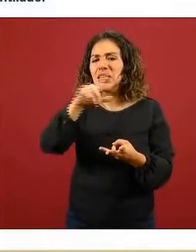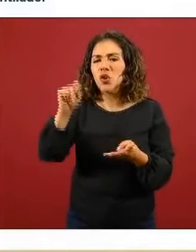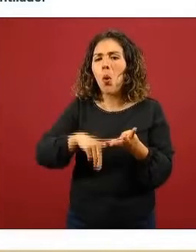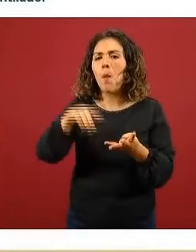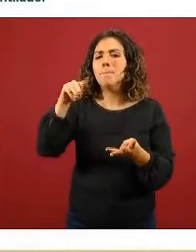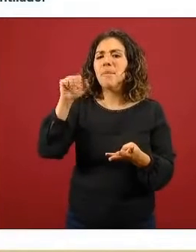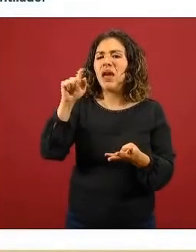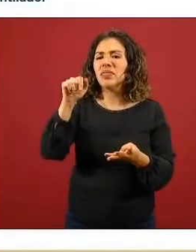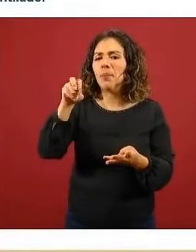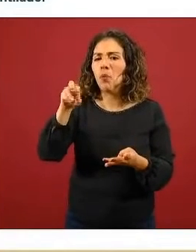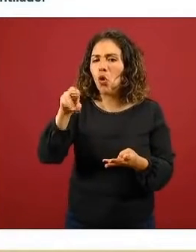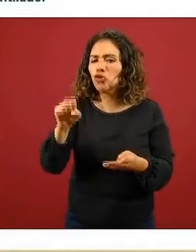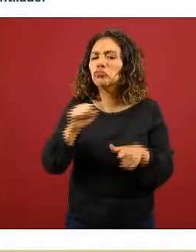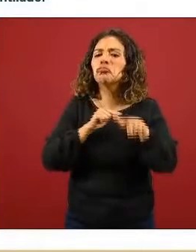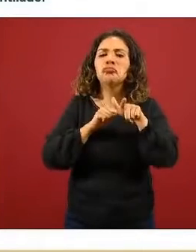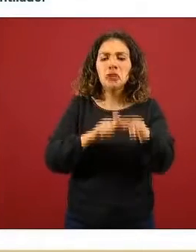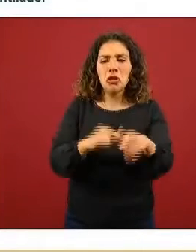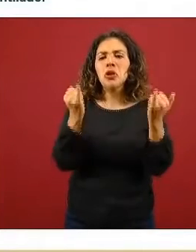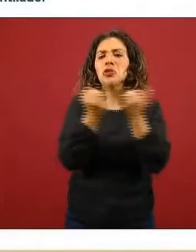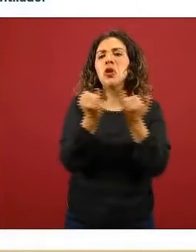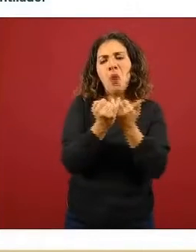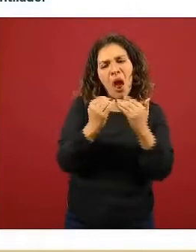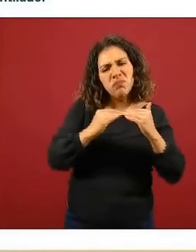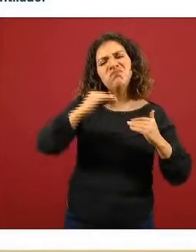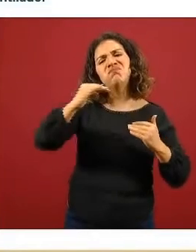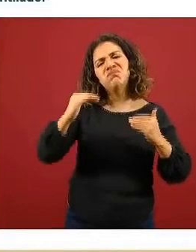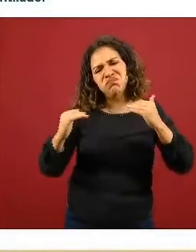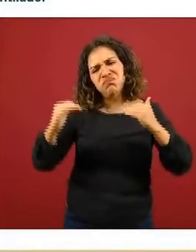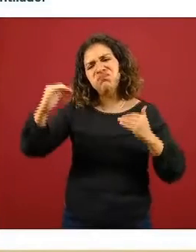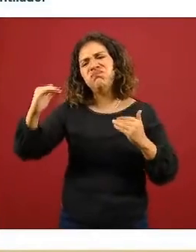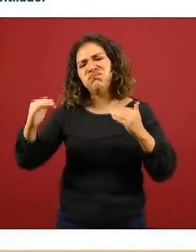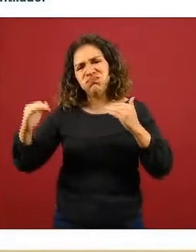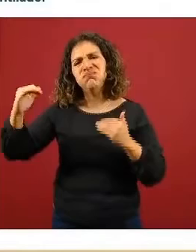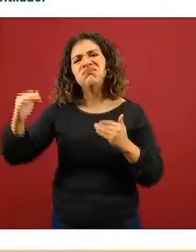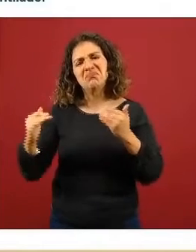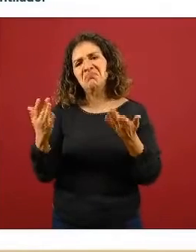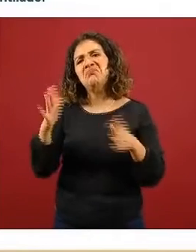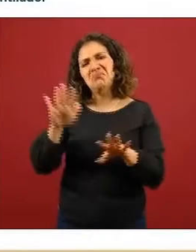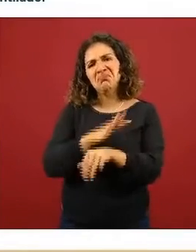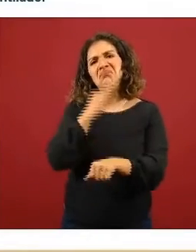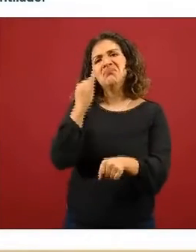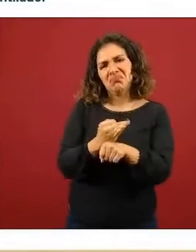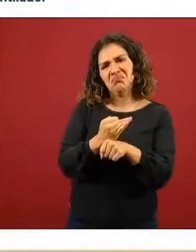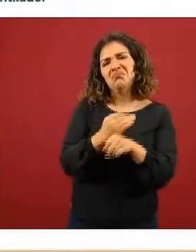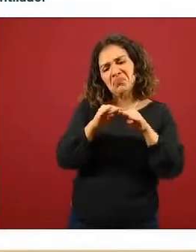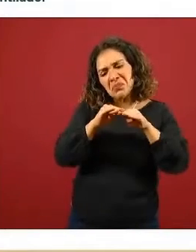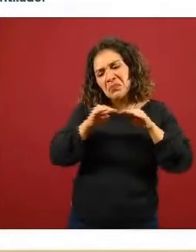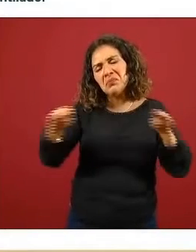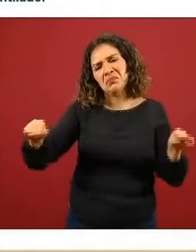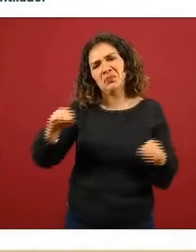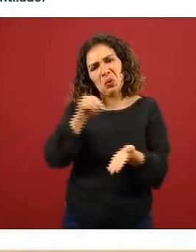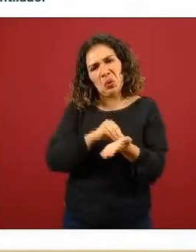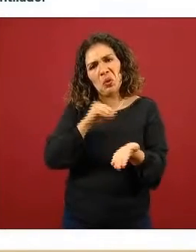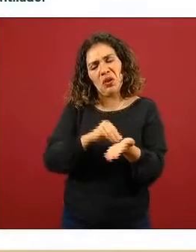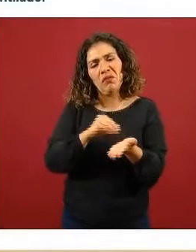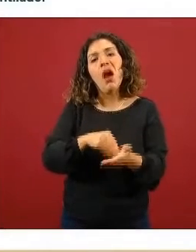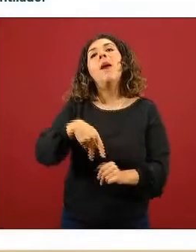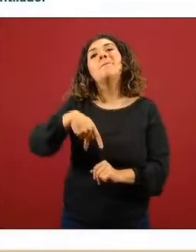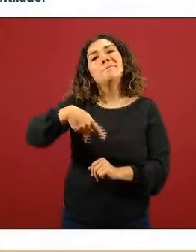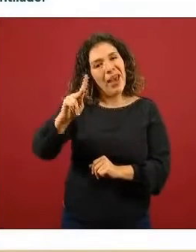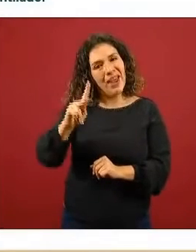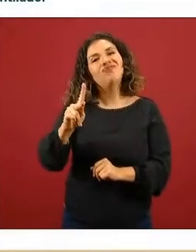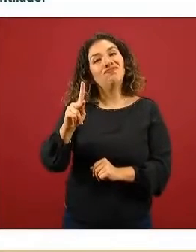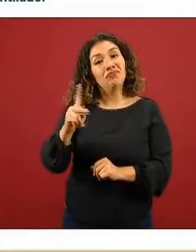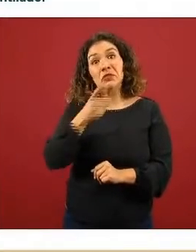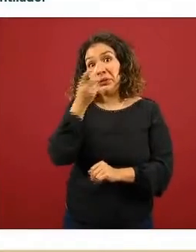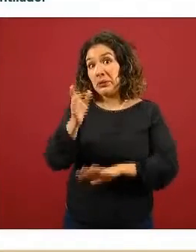Matamoros, continuaron con esta transmisión bastante basal, bastante pegada a la horizontal, aunque todavía no